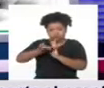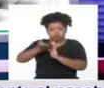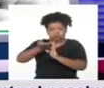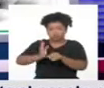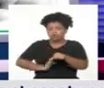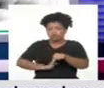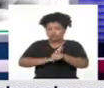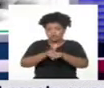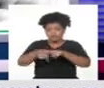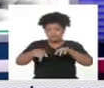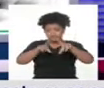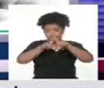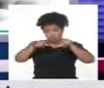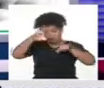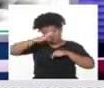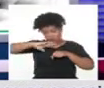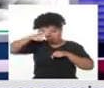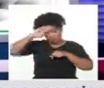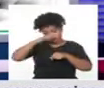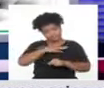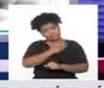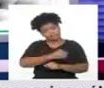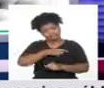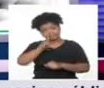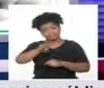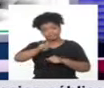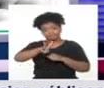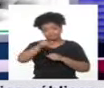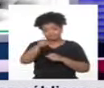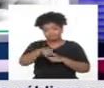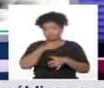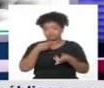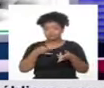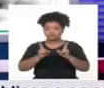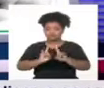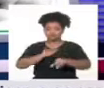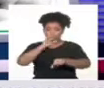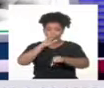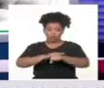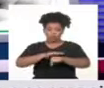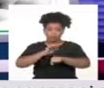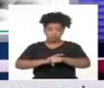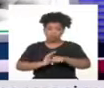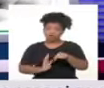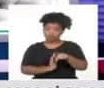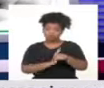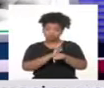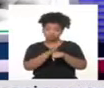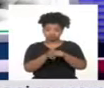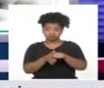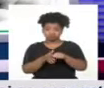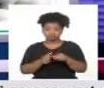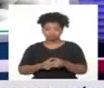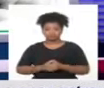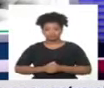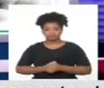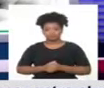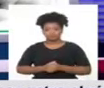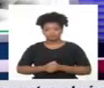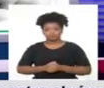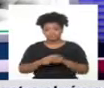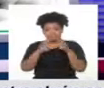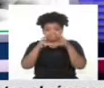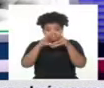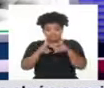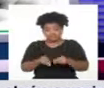país. Lamentablemente, 13 fallecidos como consecuencia de la enfermedad. En esta jornada, la cifra de cubanos en